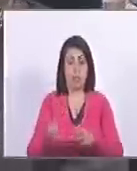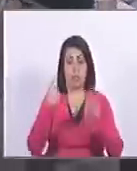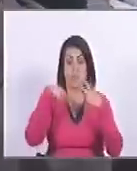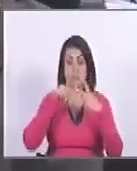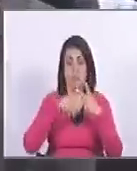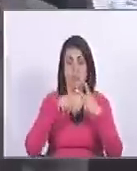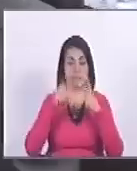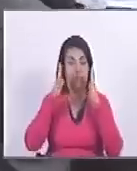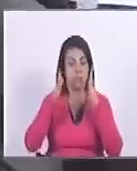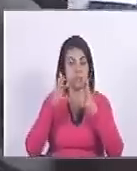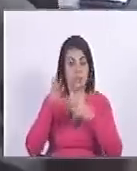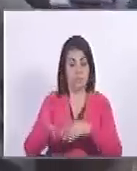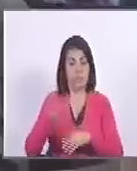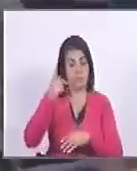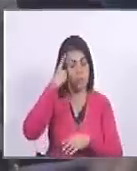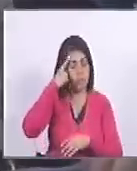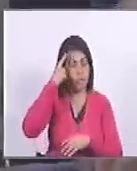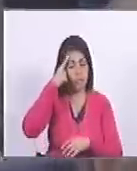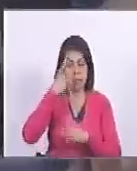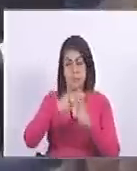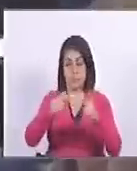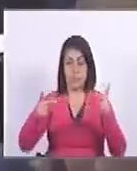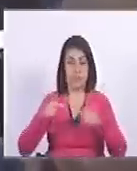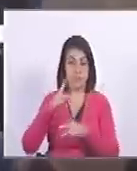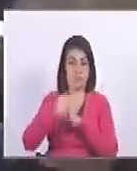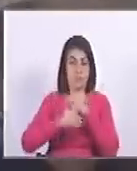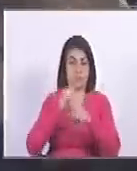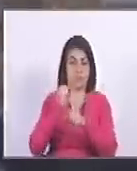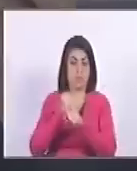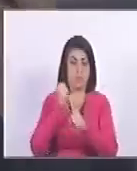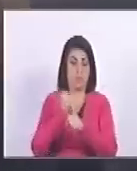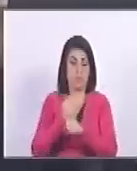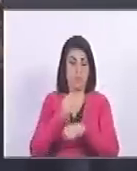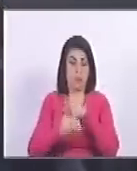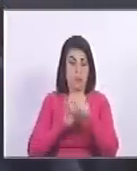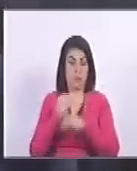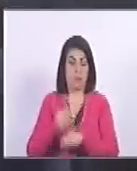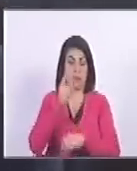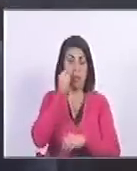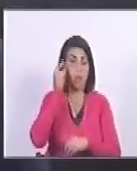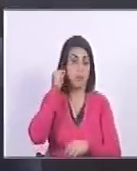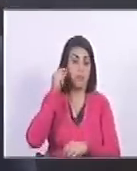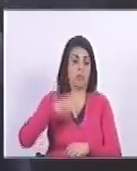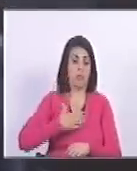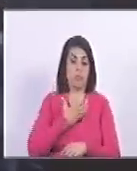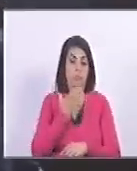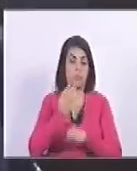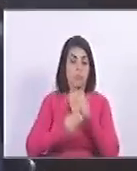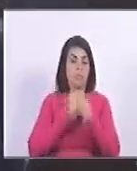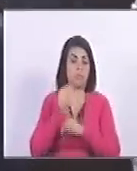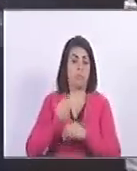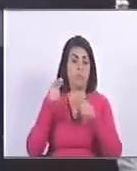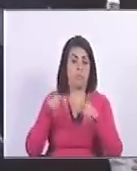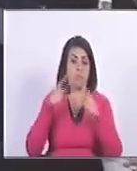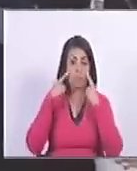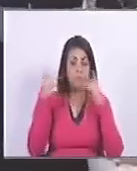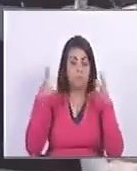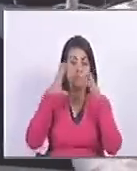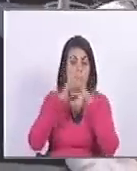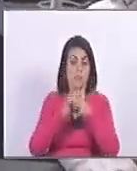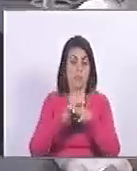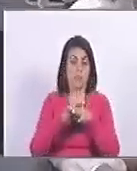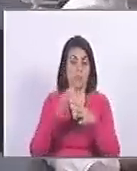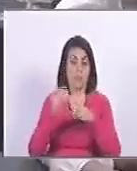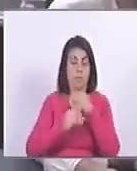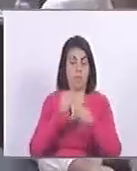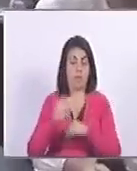Segundo, exaltar y reconocer públicamente la labor incansable de las y los coralistas, orfeonistas, quienes uniendo sus